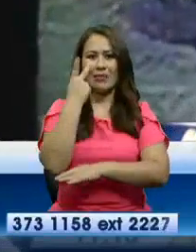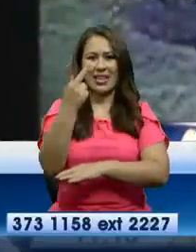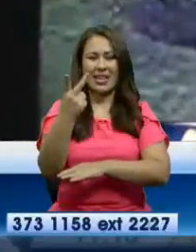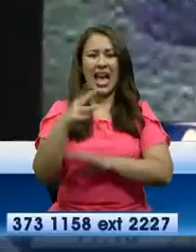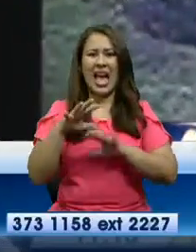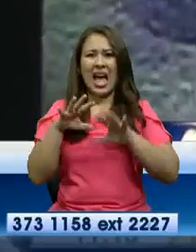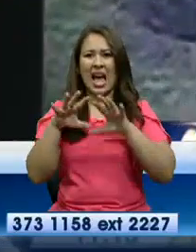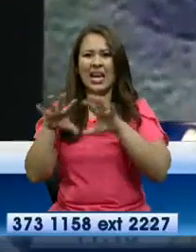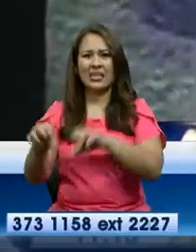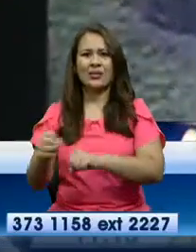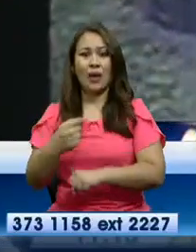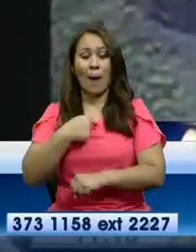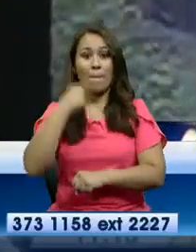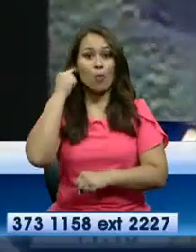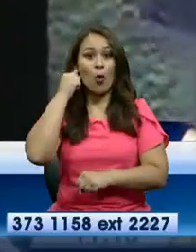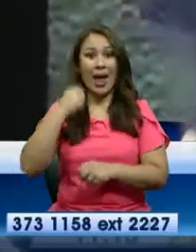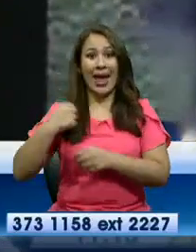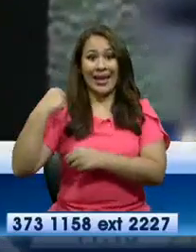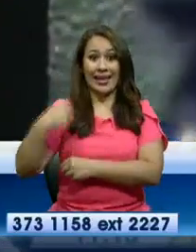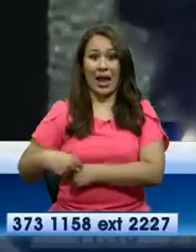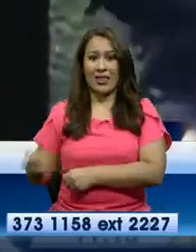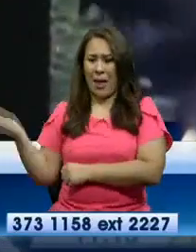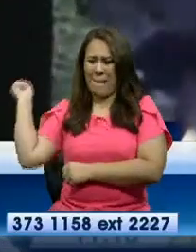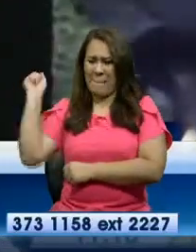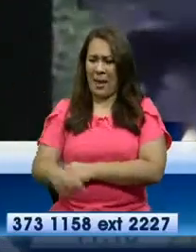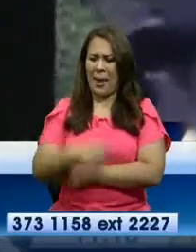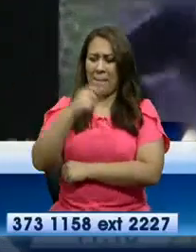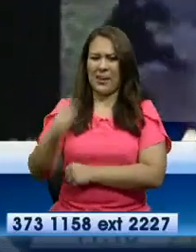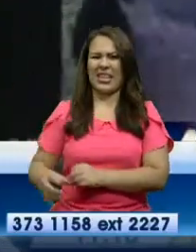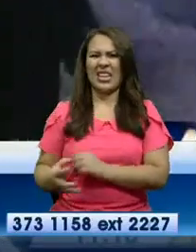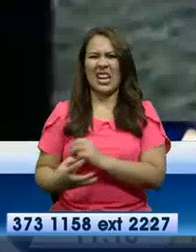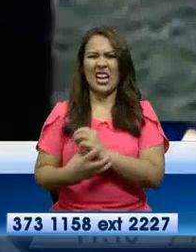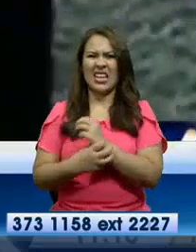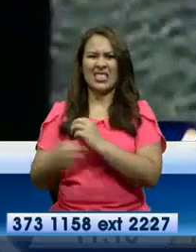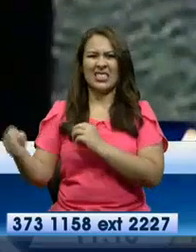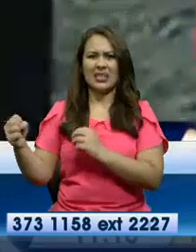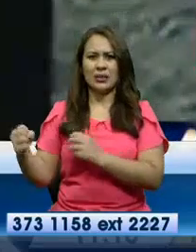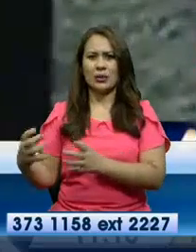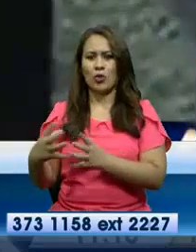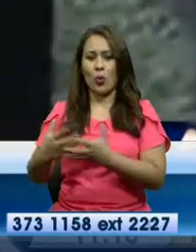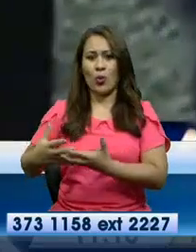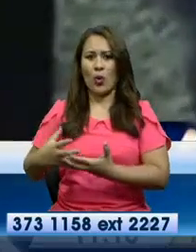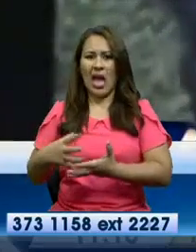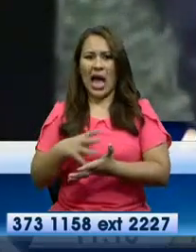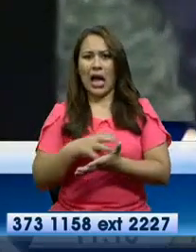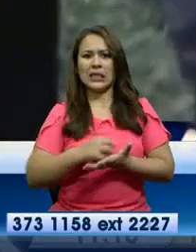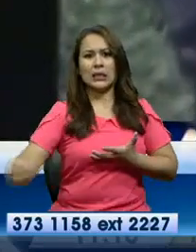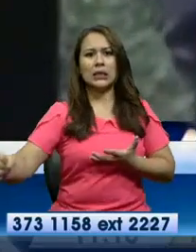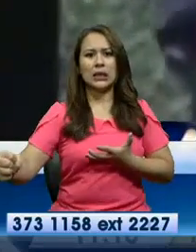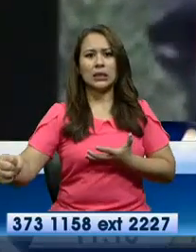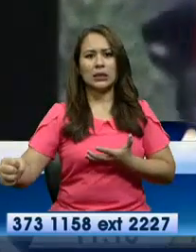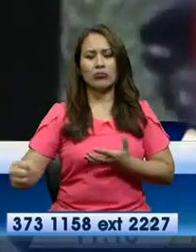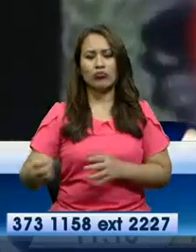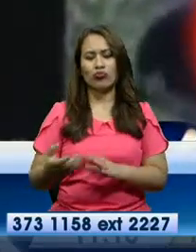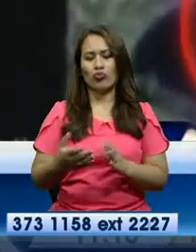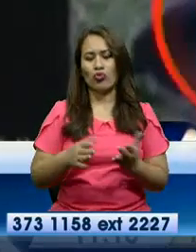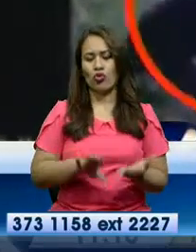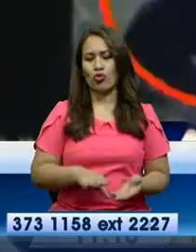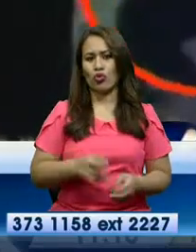La mujer los golpea con su cartera, pero los animales ya tienen entre sus fauces a su indefensa víctima de nombre